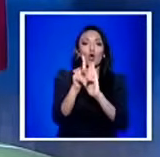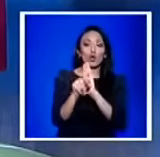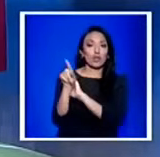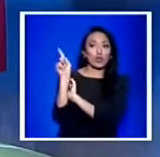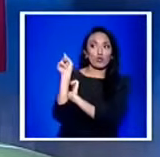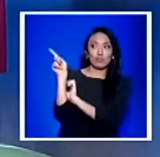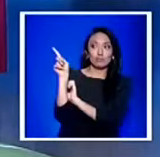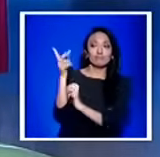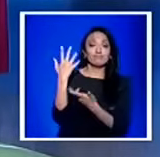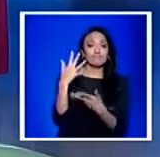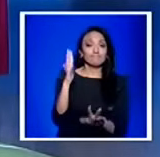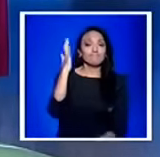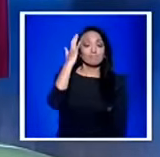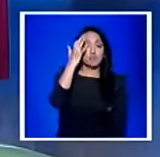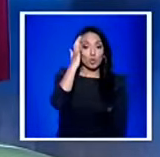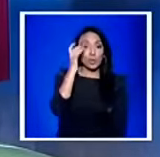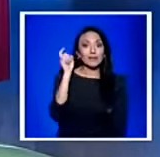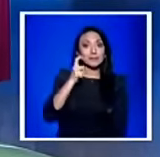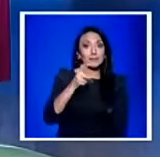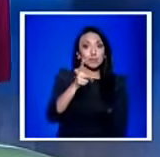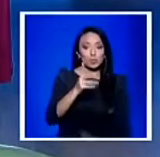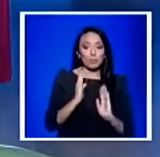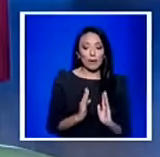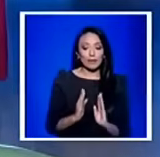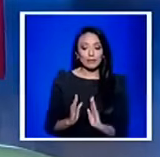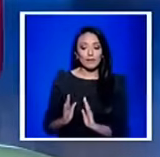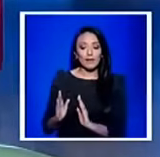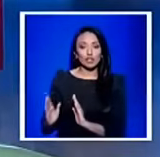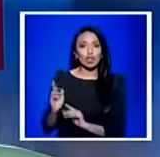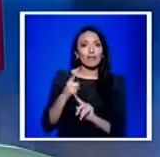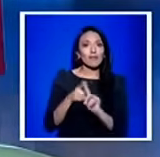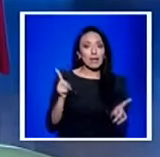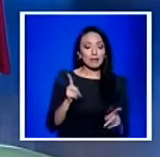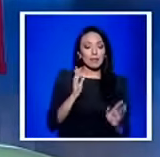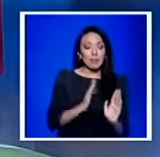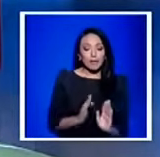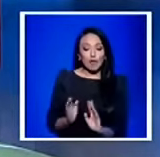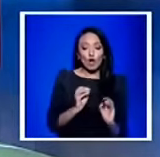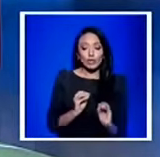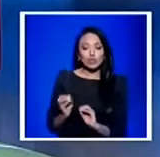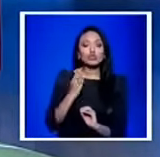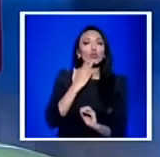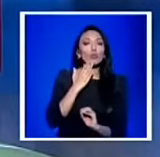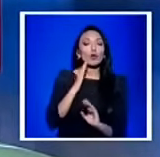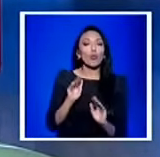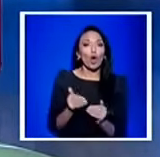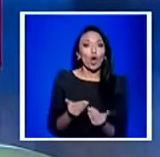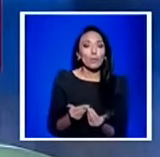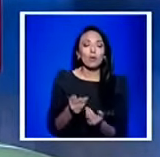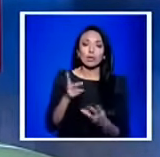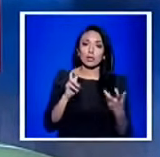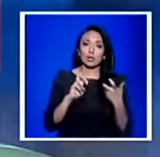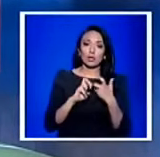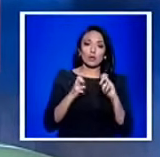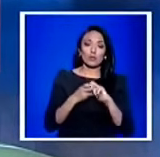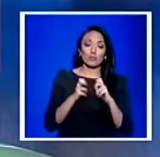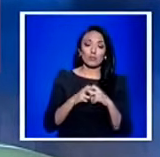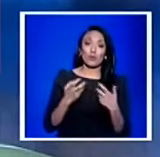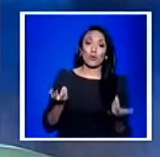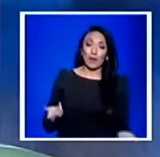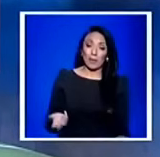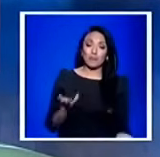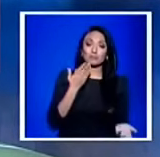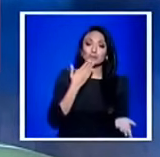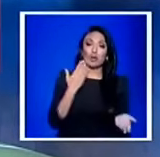estamos preocupados. Sí. Hay que reorganizarnos todos los ecuatorianos. Por estos cortes hay problemas, Andrea, hay intermitencias, por